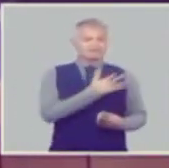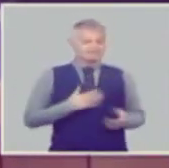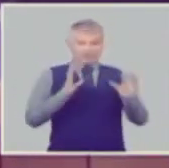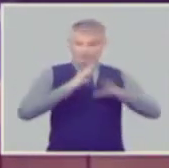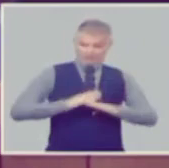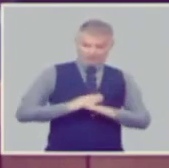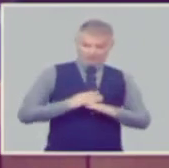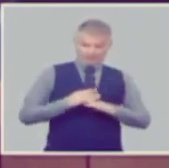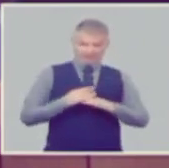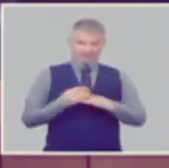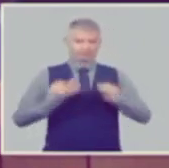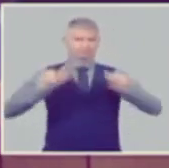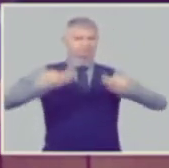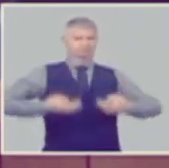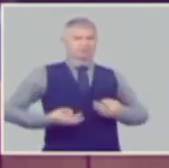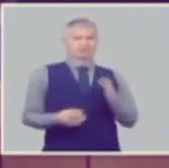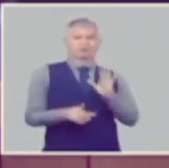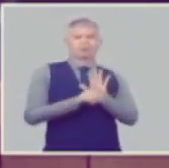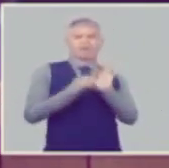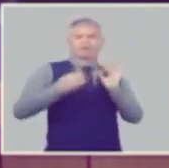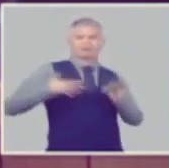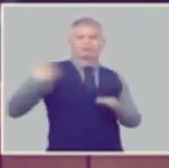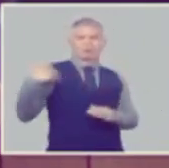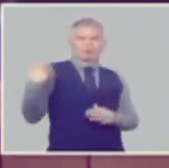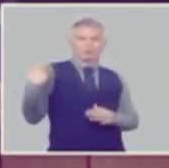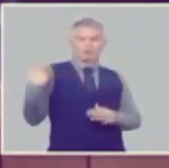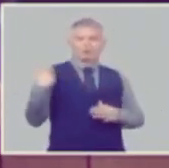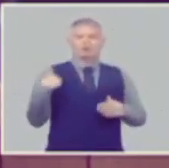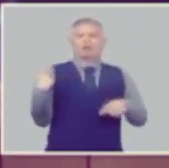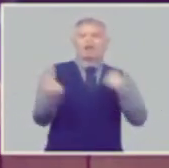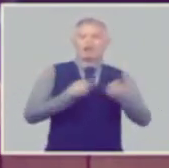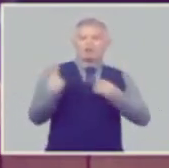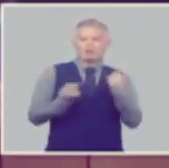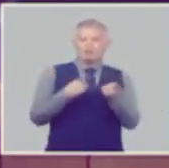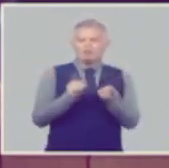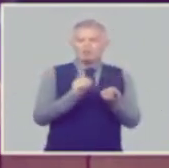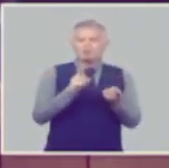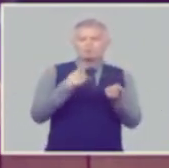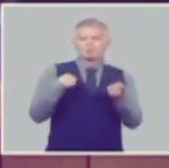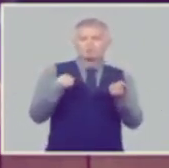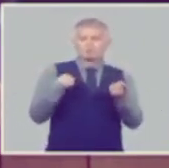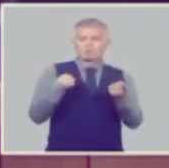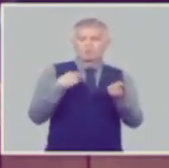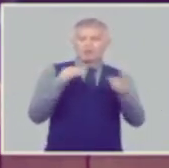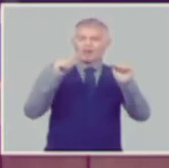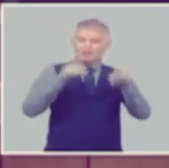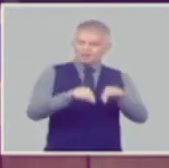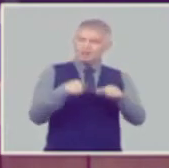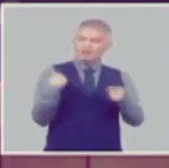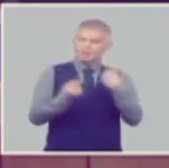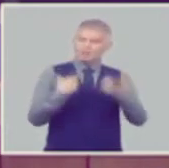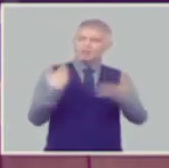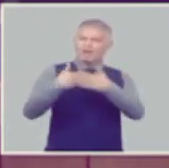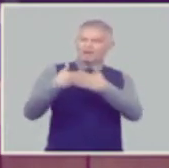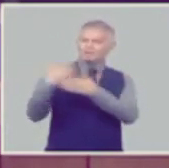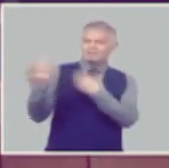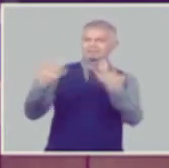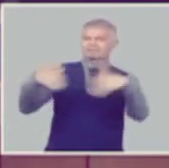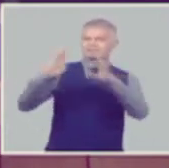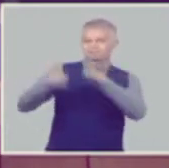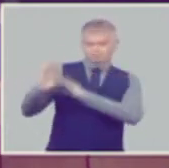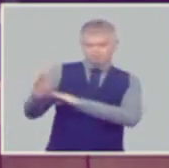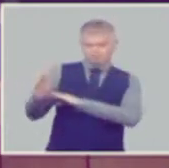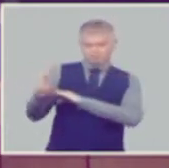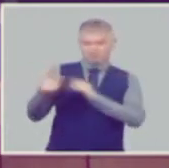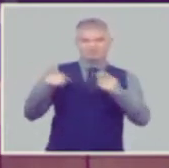el formalismo, la burocracia y el inmovilismo enquistado en algunas instituciones. Repasemos una y otra